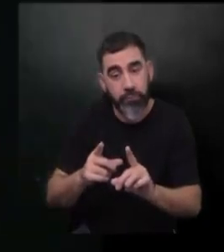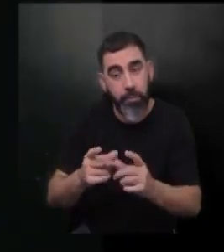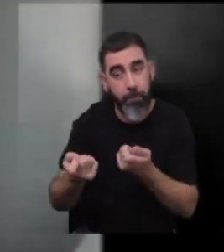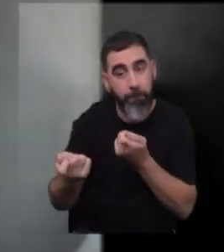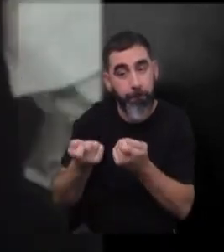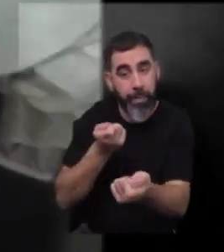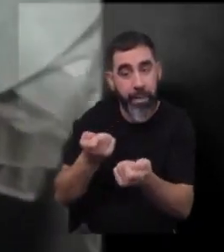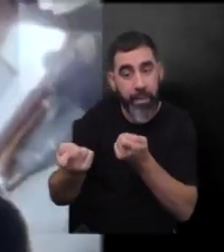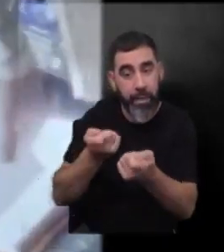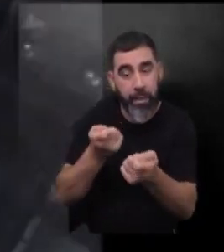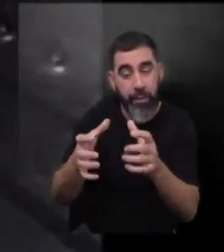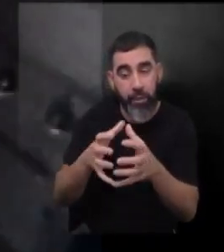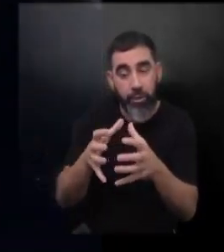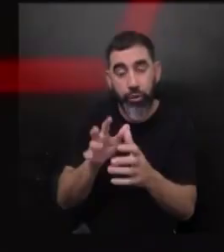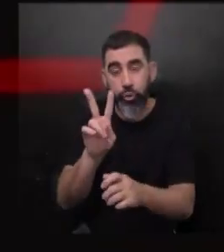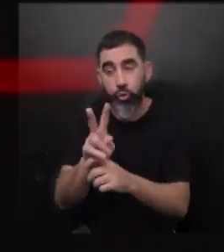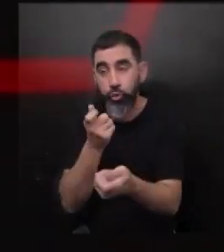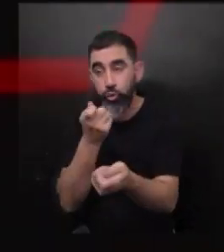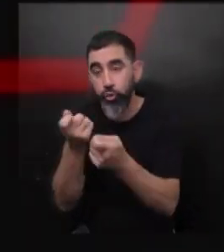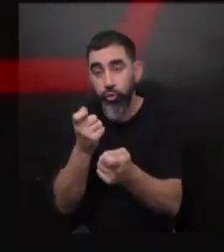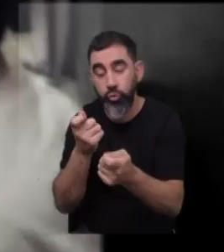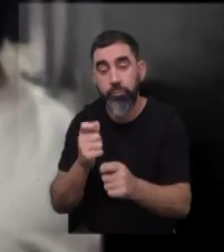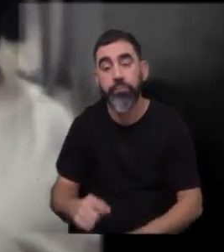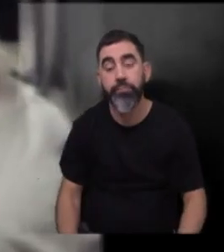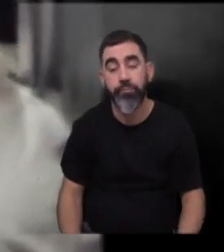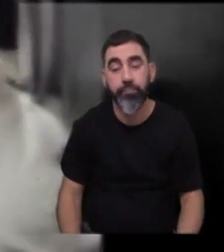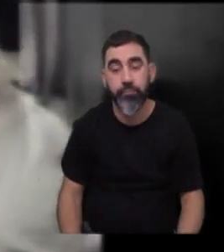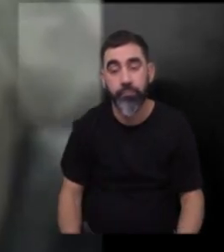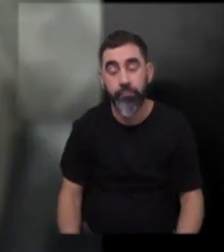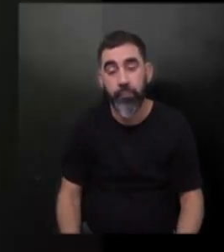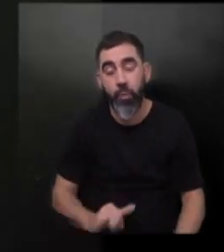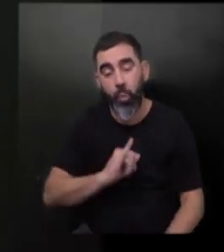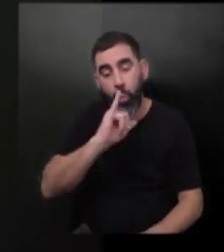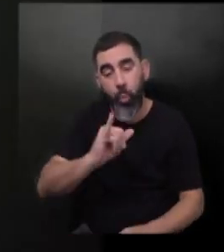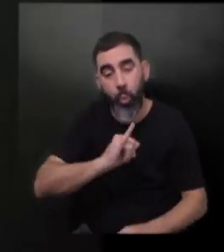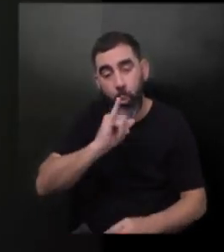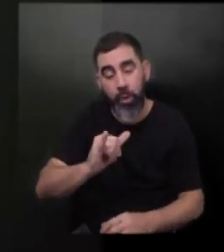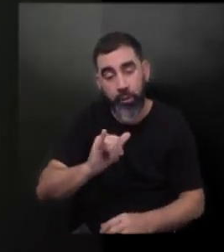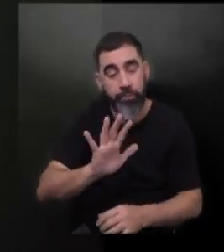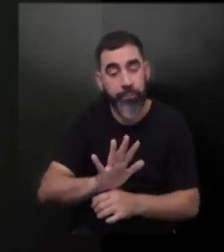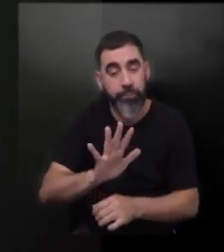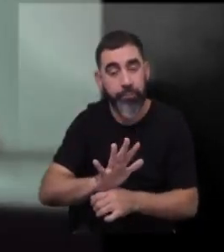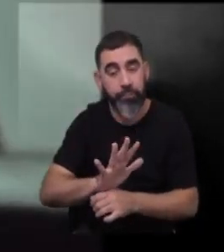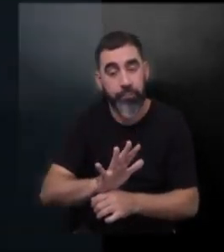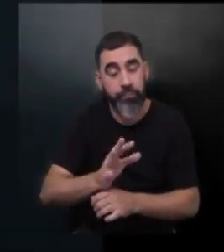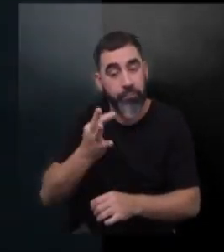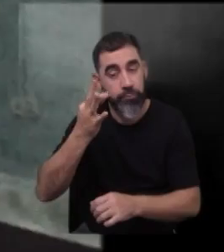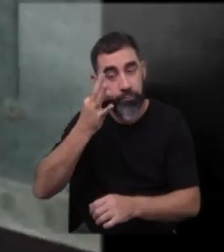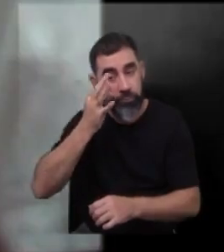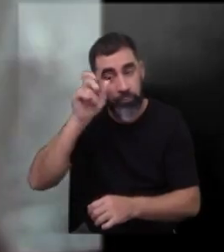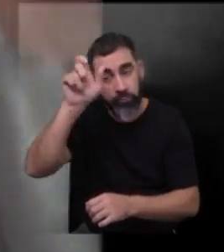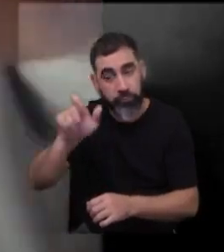que experimentaron los equipos de control de la misión, y de esta manera la narrativa se convierte en un testimonio de